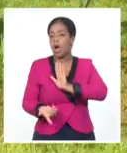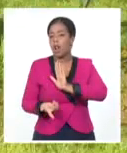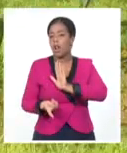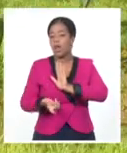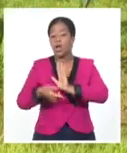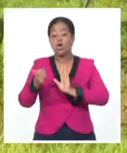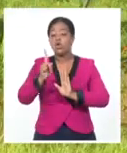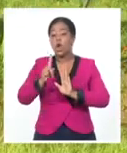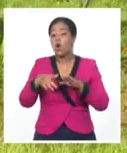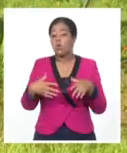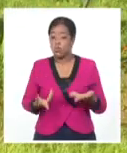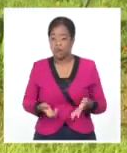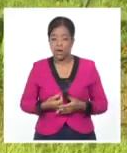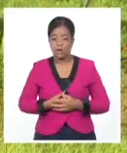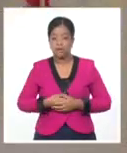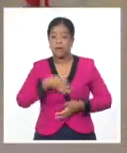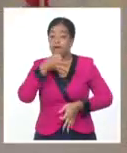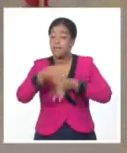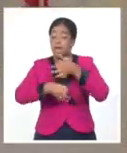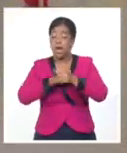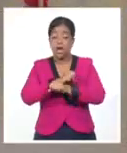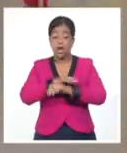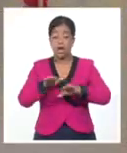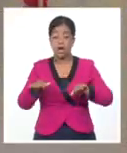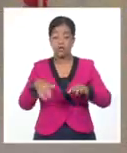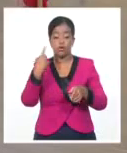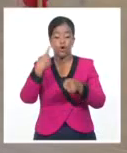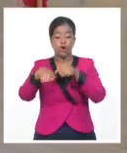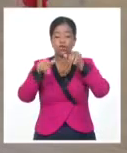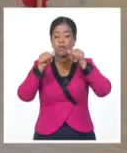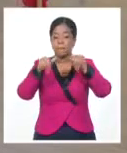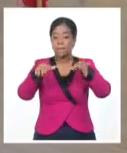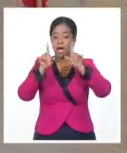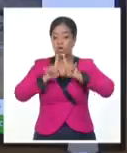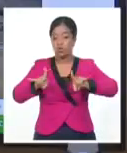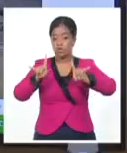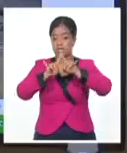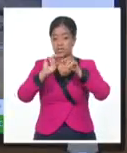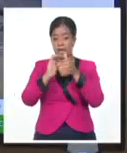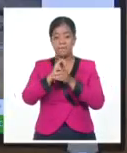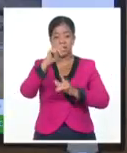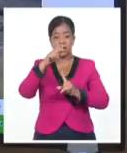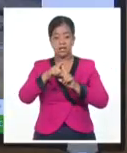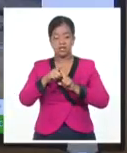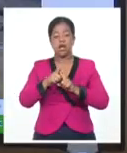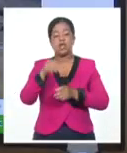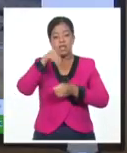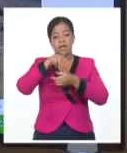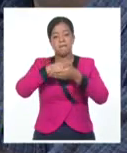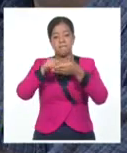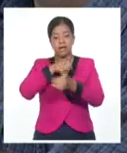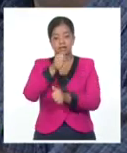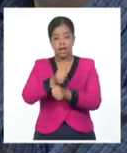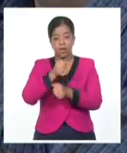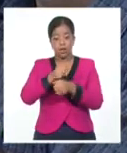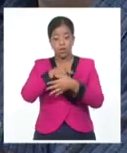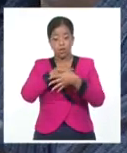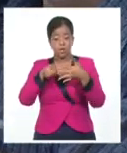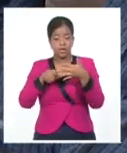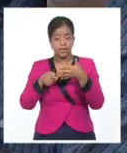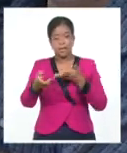hacer. El Parque Científico Tecnológico de la Universidad de Matanzas formó parte de la agenda de trabajo. La Junta Directiva intercambió con